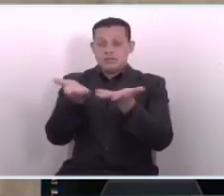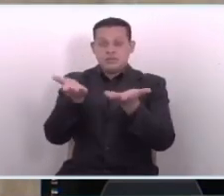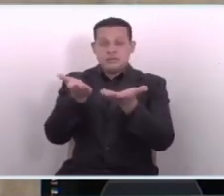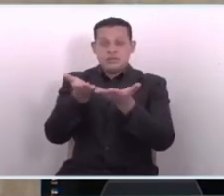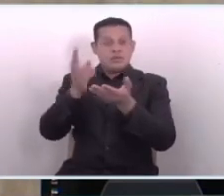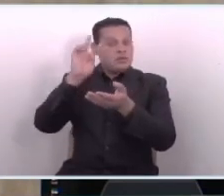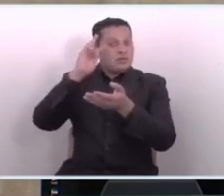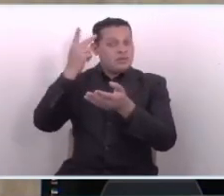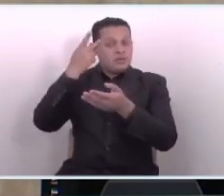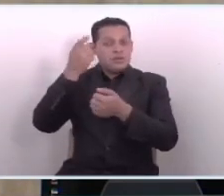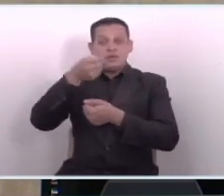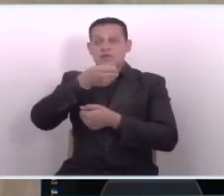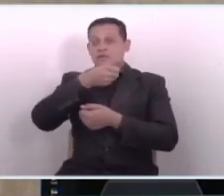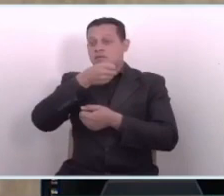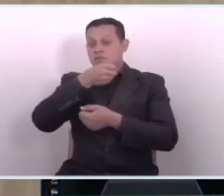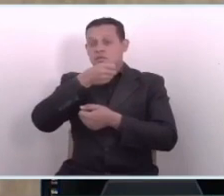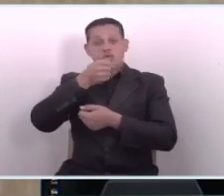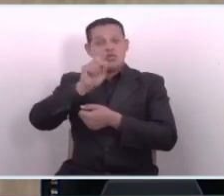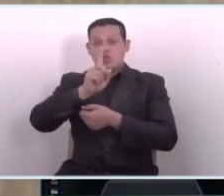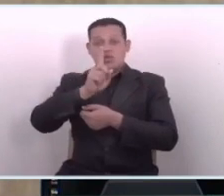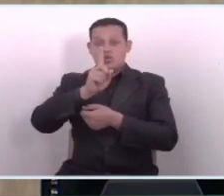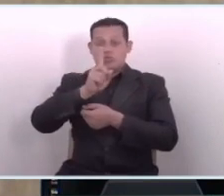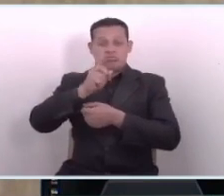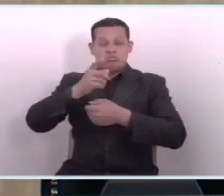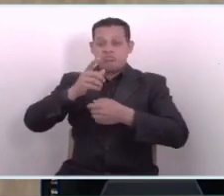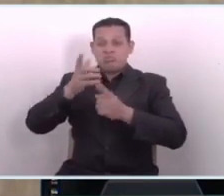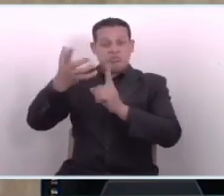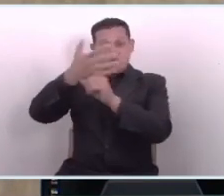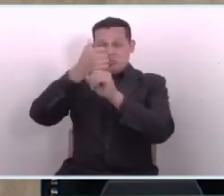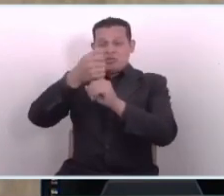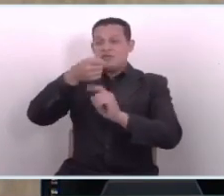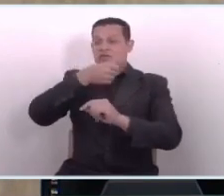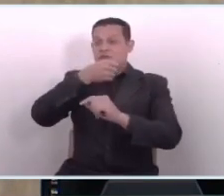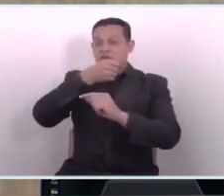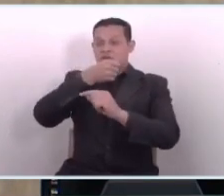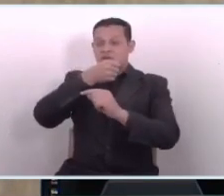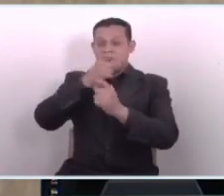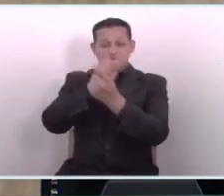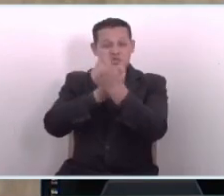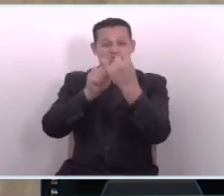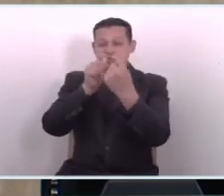que provoca que la información no se disponga de la información